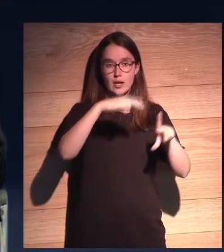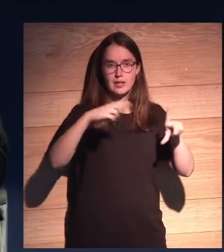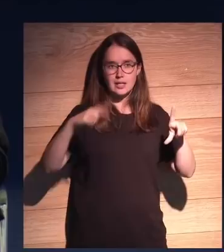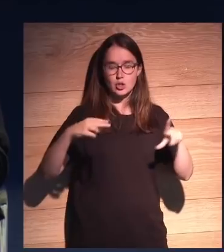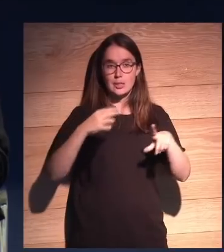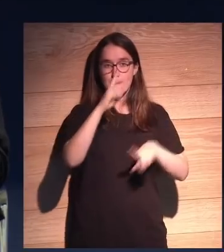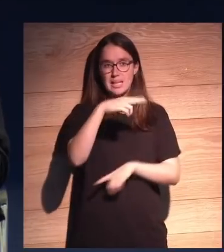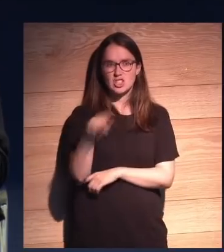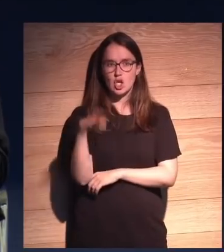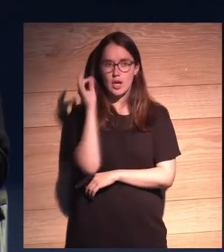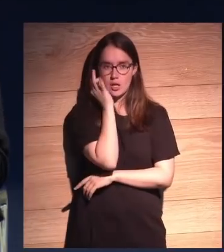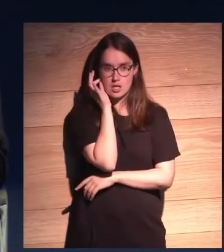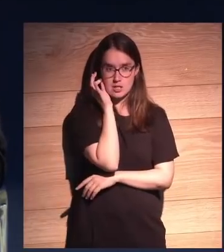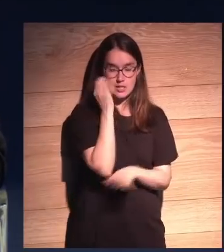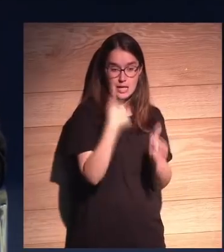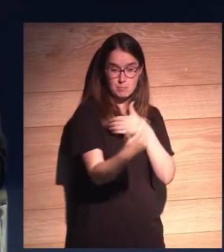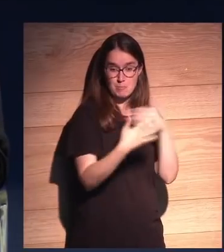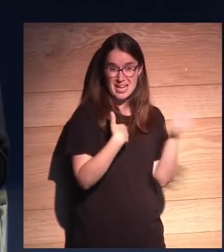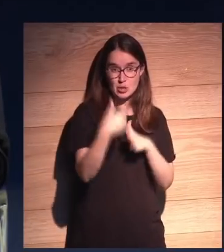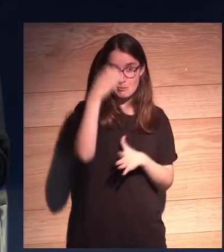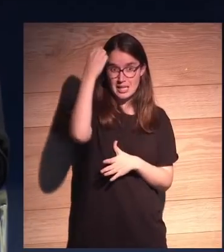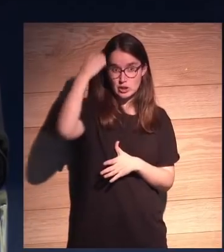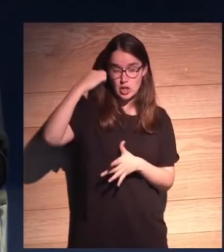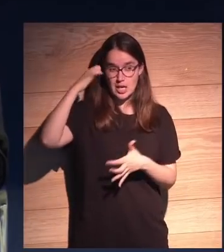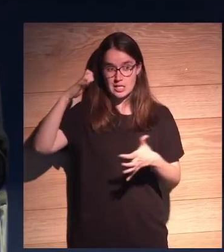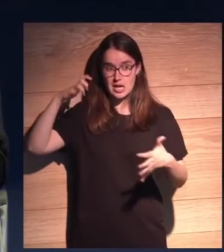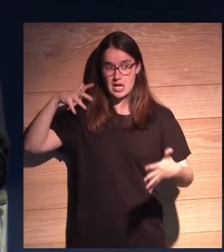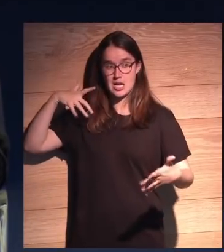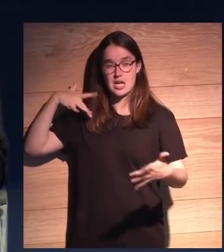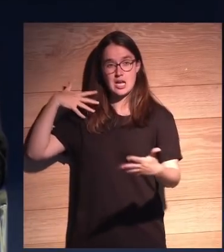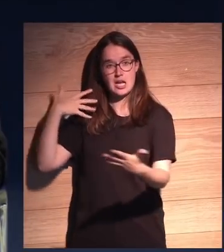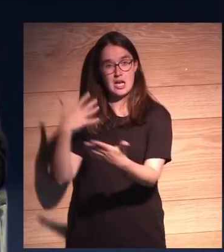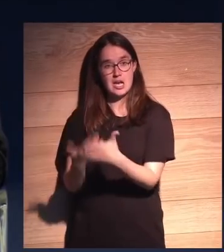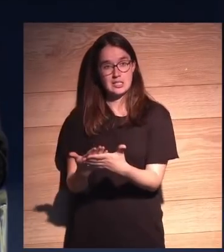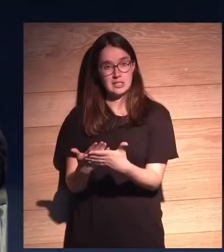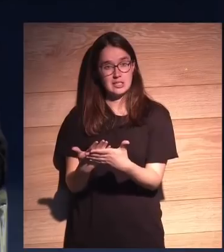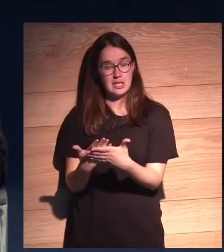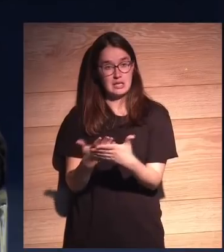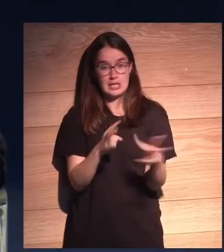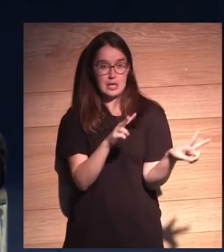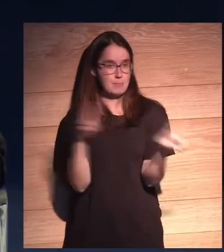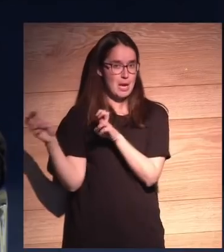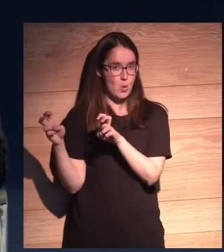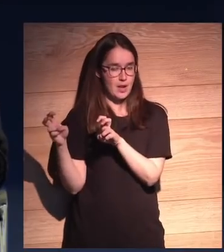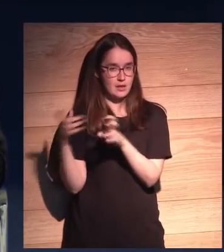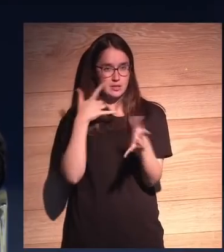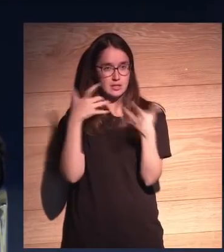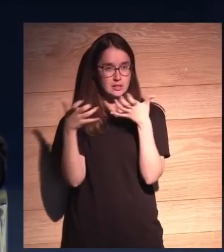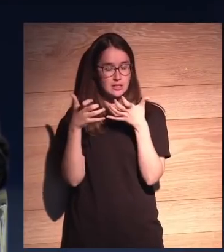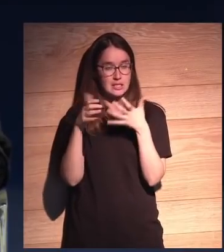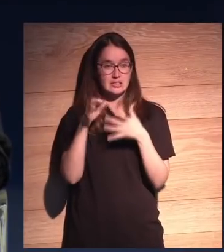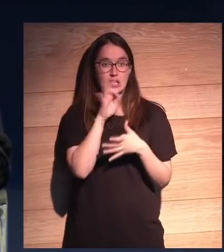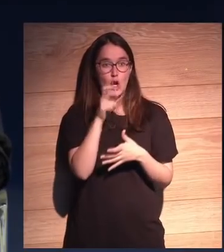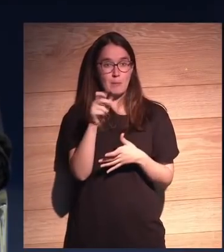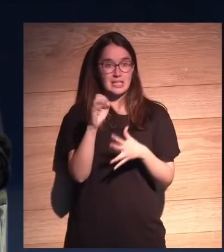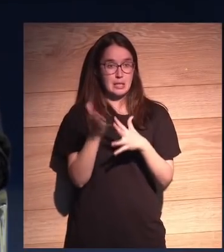de pintoras desde las manos prehistóricas hasta las vanguardias artísticas de mediados del